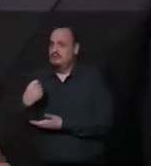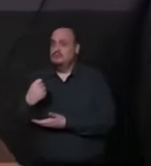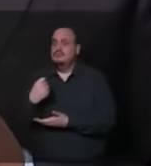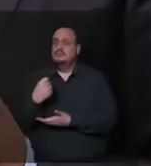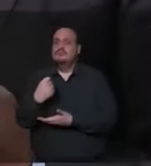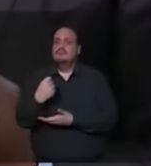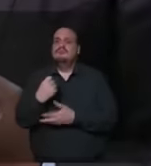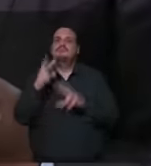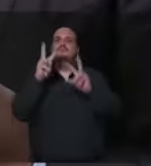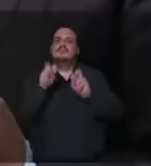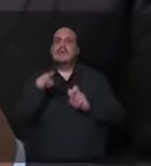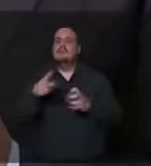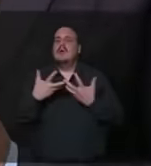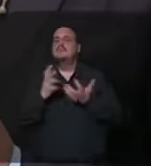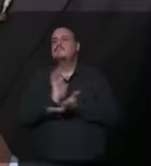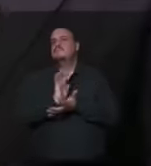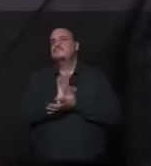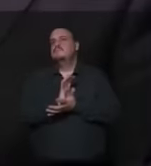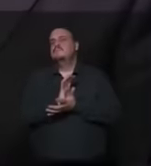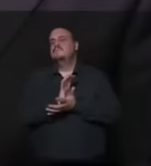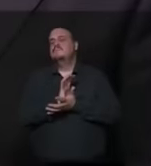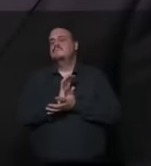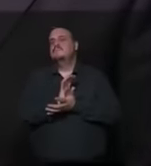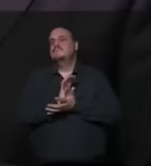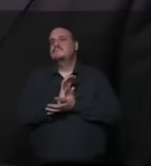subsidios en lo que es el sistema de